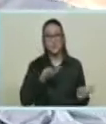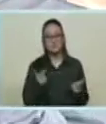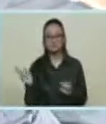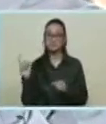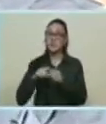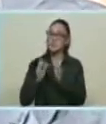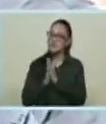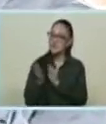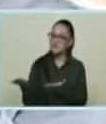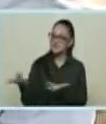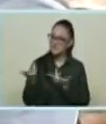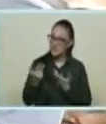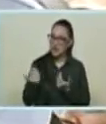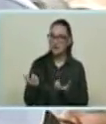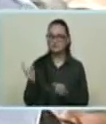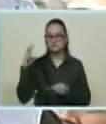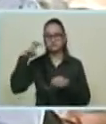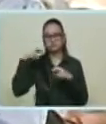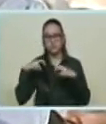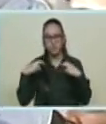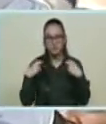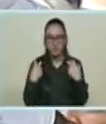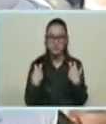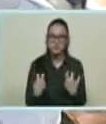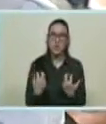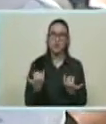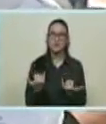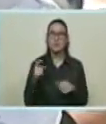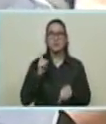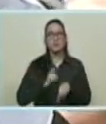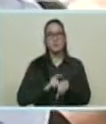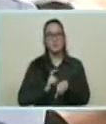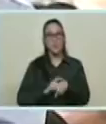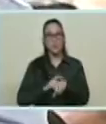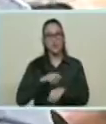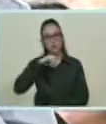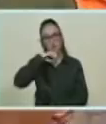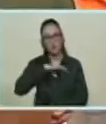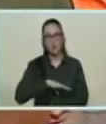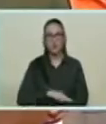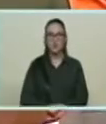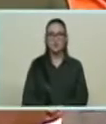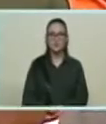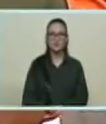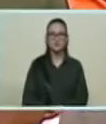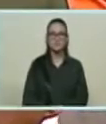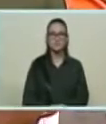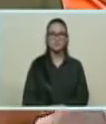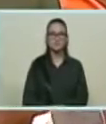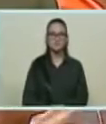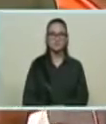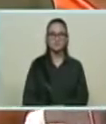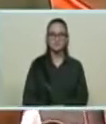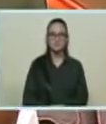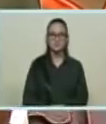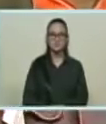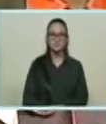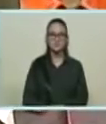que vaya a Beijing y esté presente también en ese momento histórico, presidente.